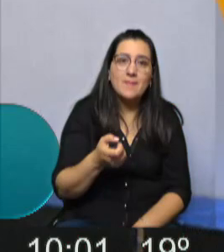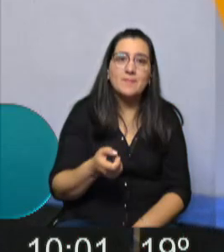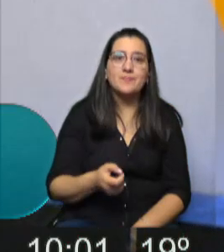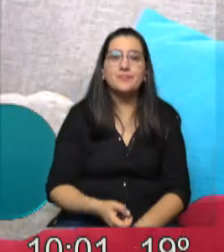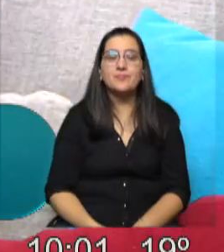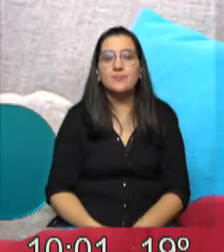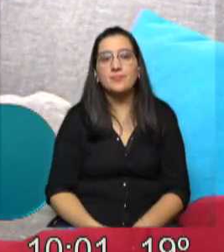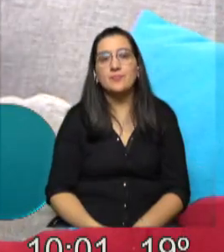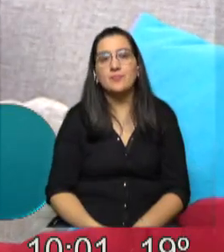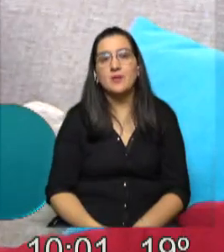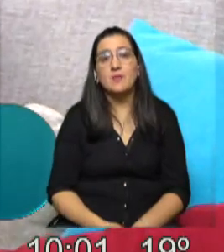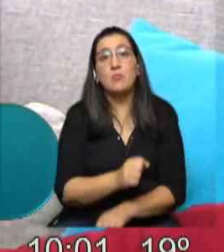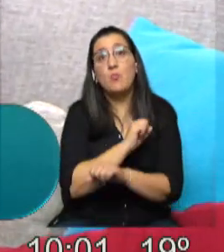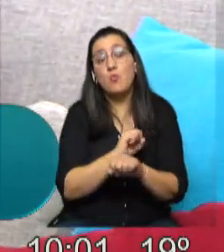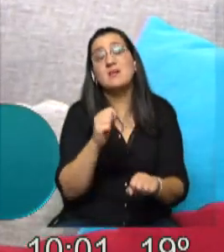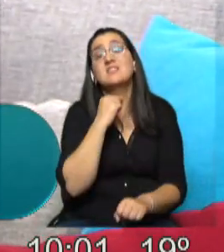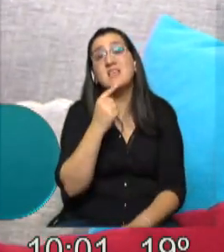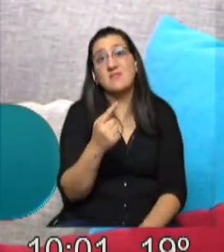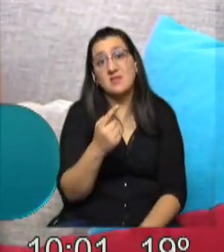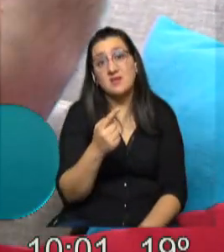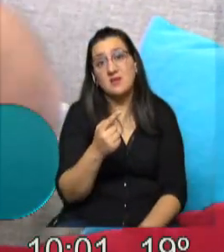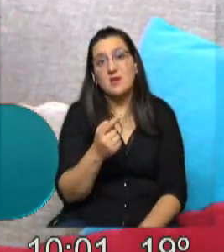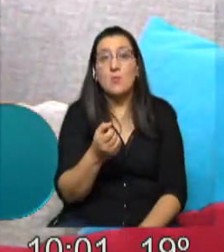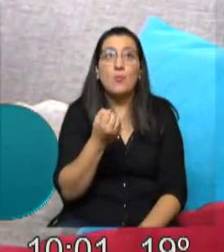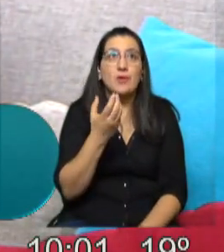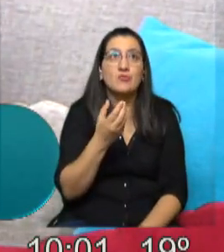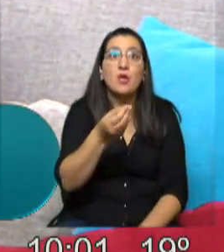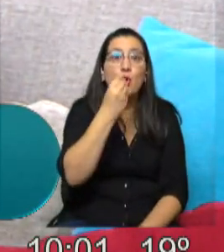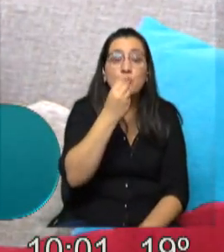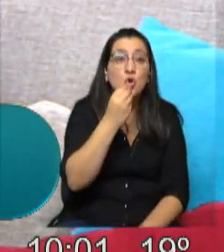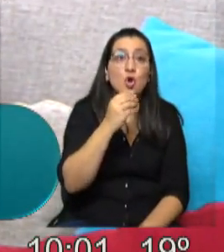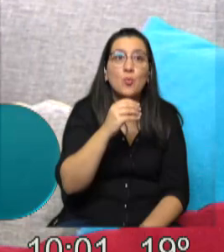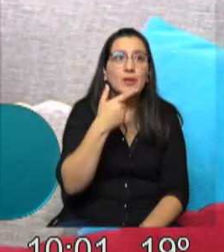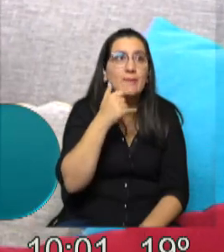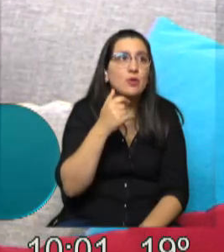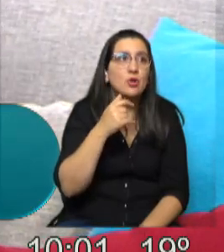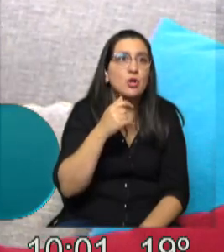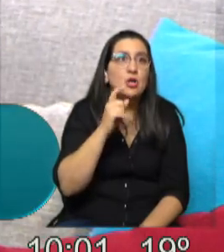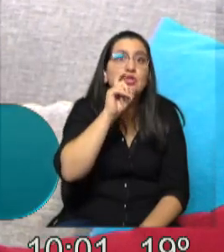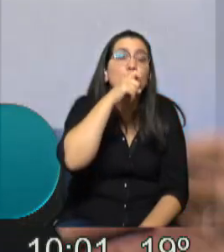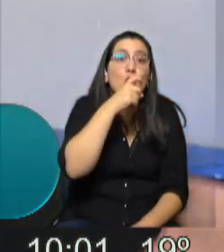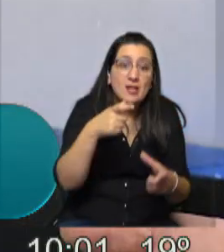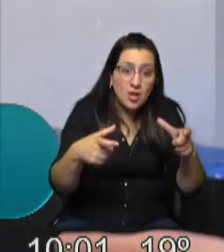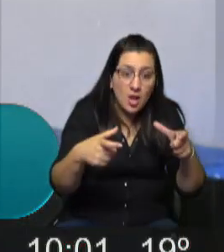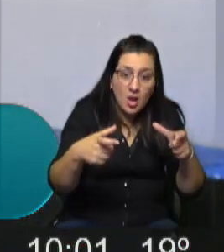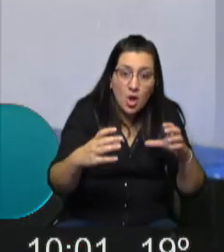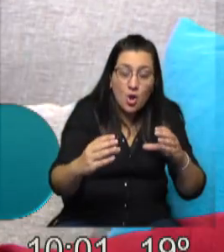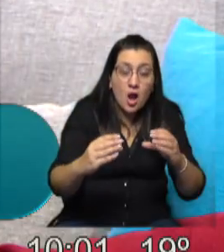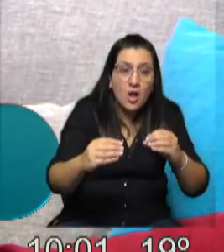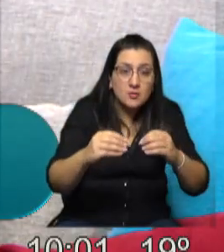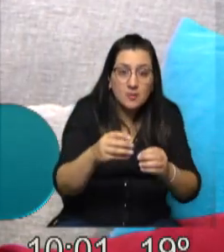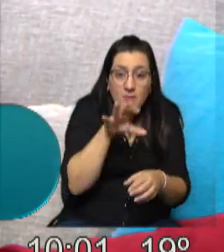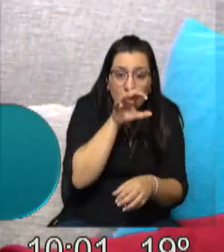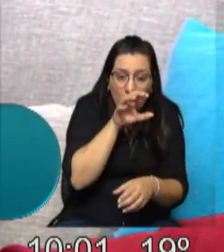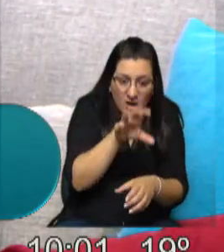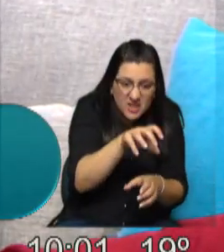prueba. No, pero nos puede servir en el momento de se comió el chocolate que nos trajeron de Suiza. Que tenía cacao. De Suiza.